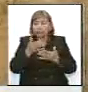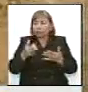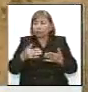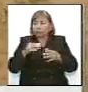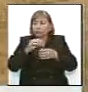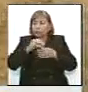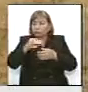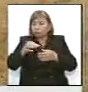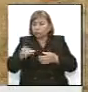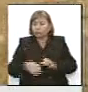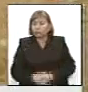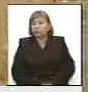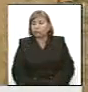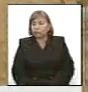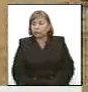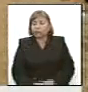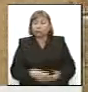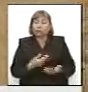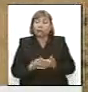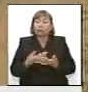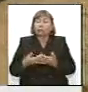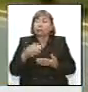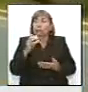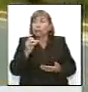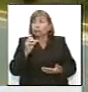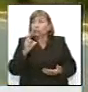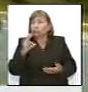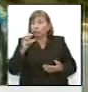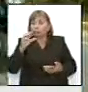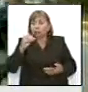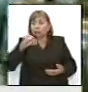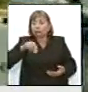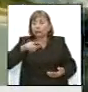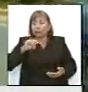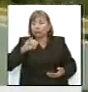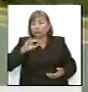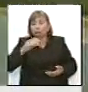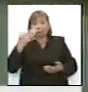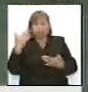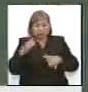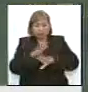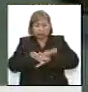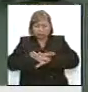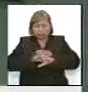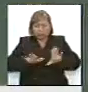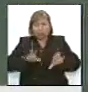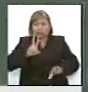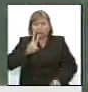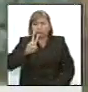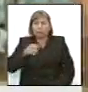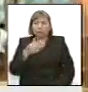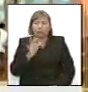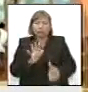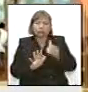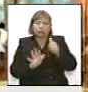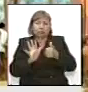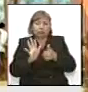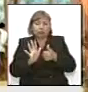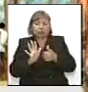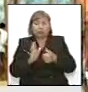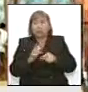distrital. La Red Dorsal Nacional de Fibra Óptica estuvo lista en el 2016, pero desde entonces está